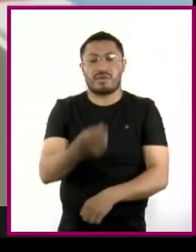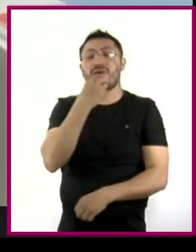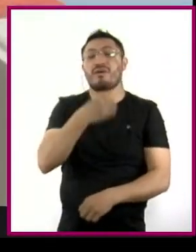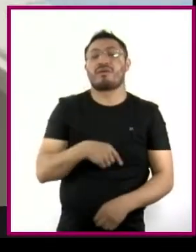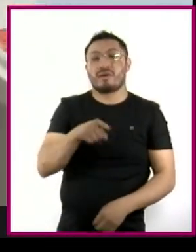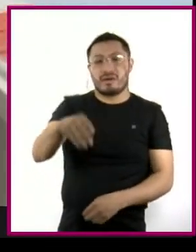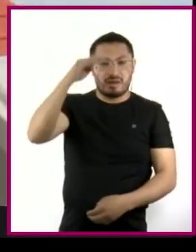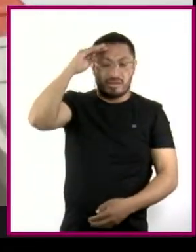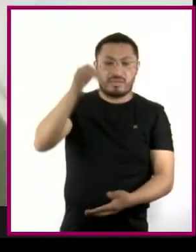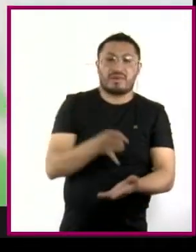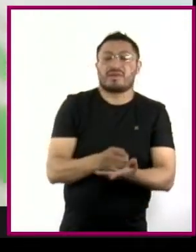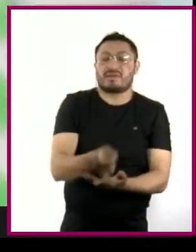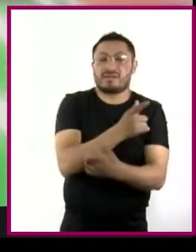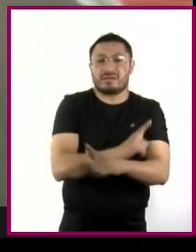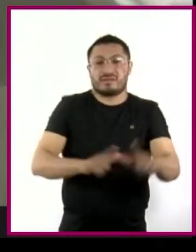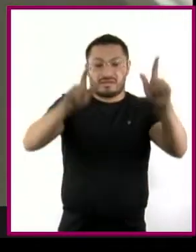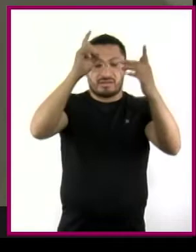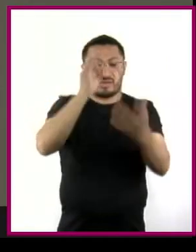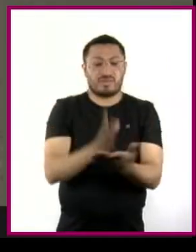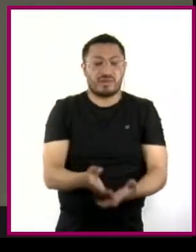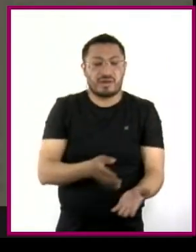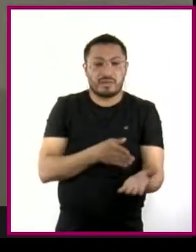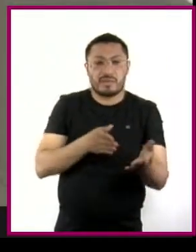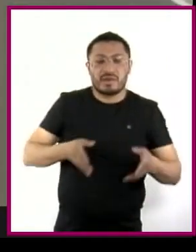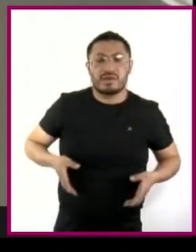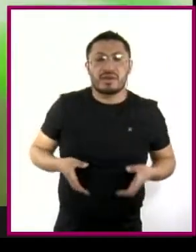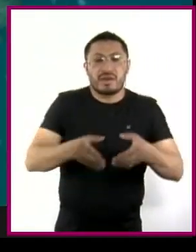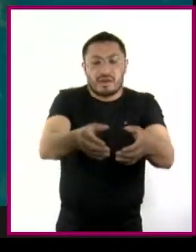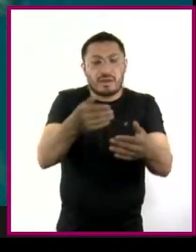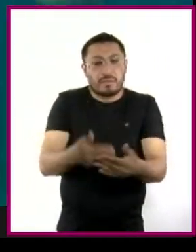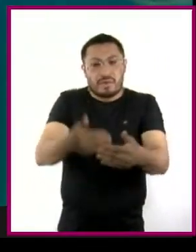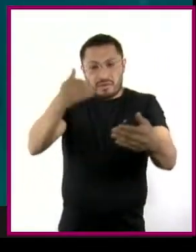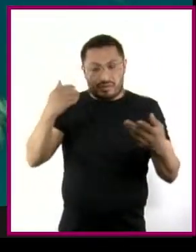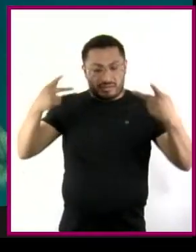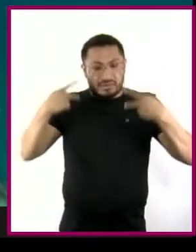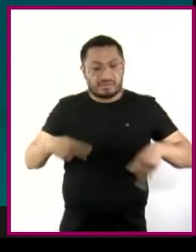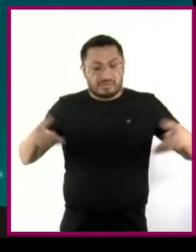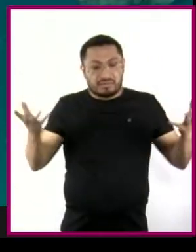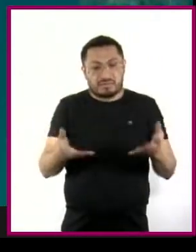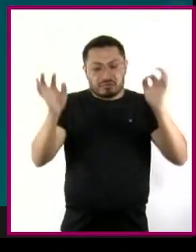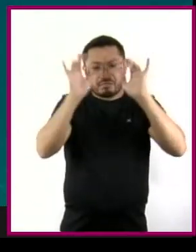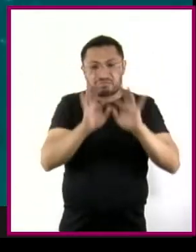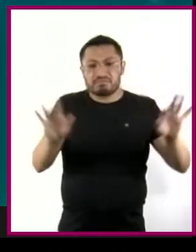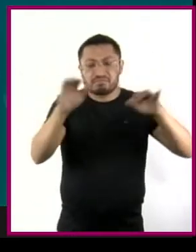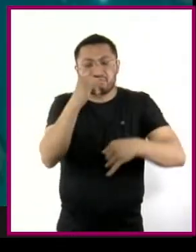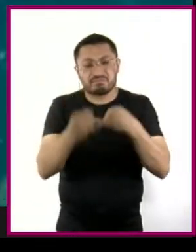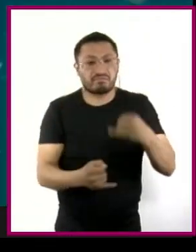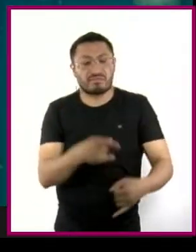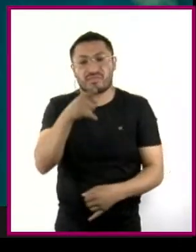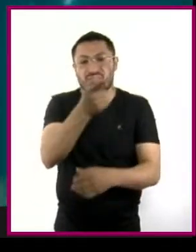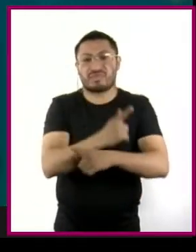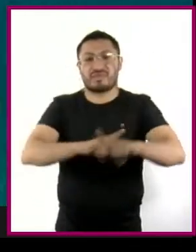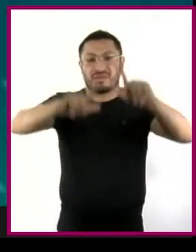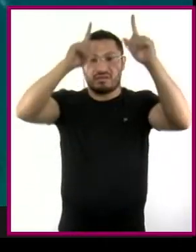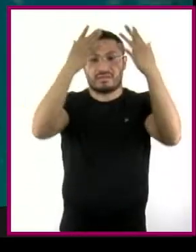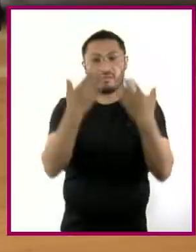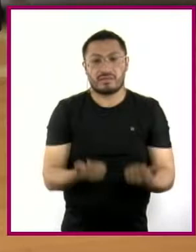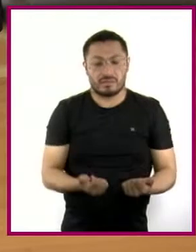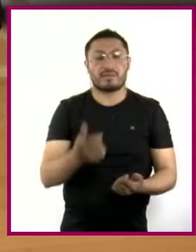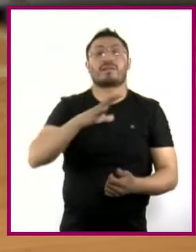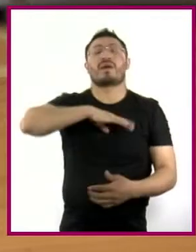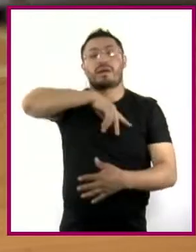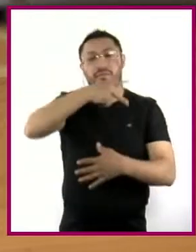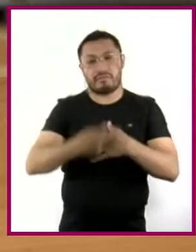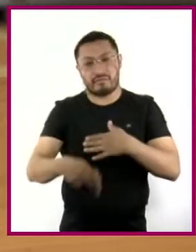decidiendo, solo está tomando uno de los caminos prediseñados por quienes crearon el juego. Se pierde la libertad. Y están otros